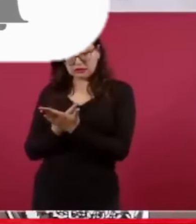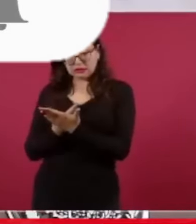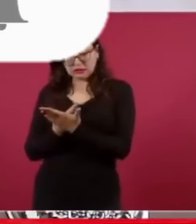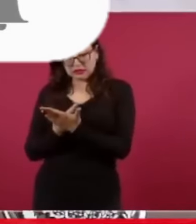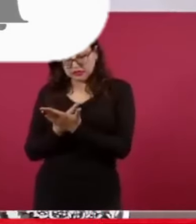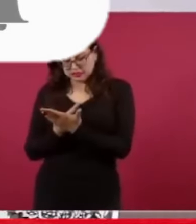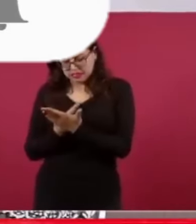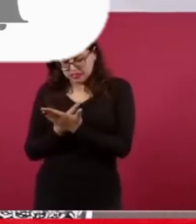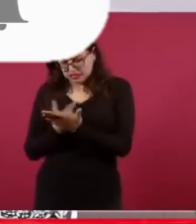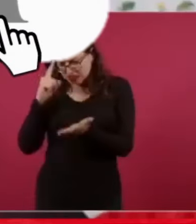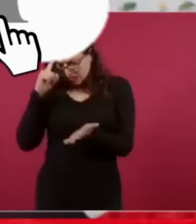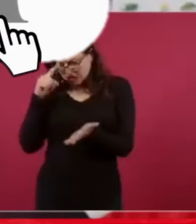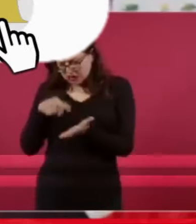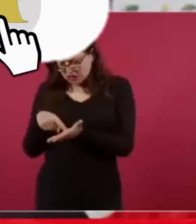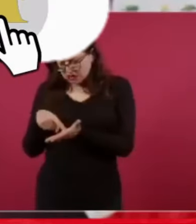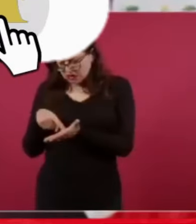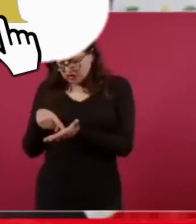creo que